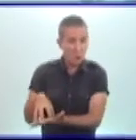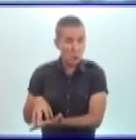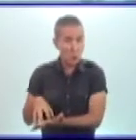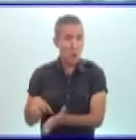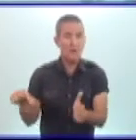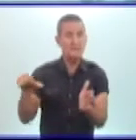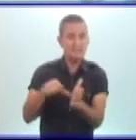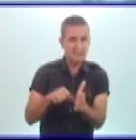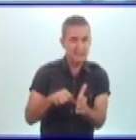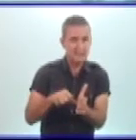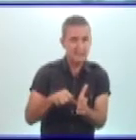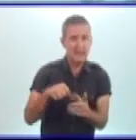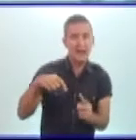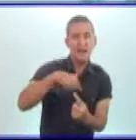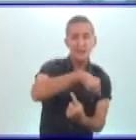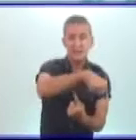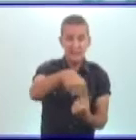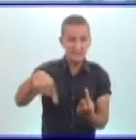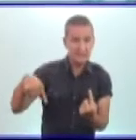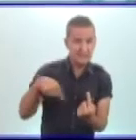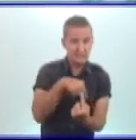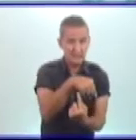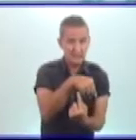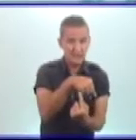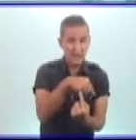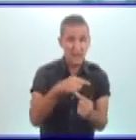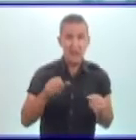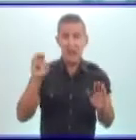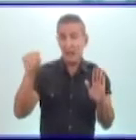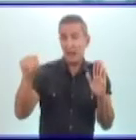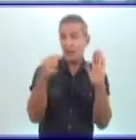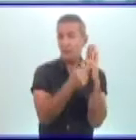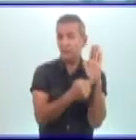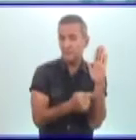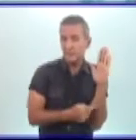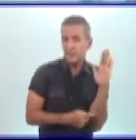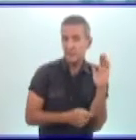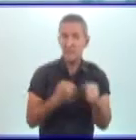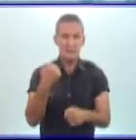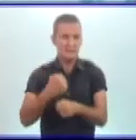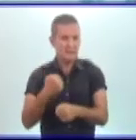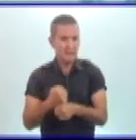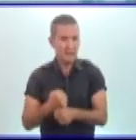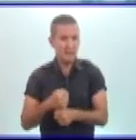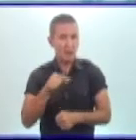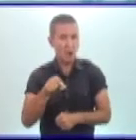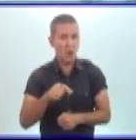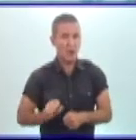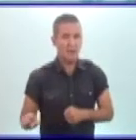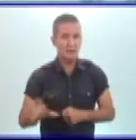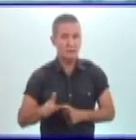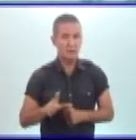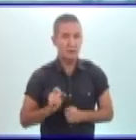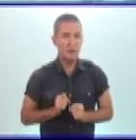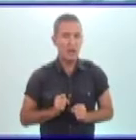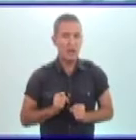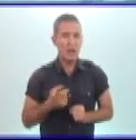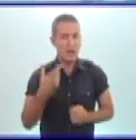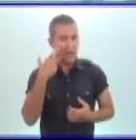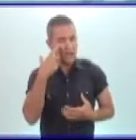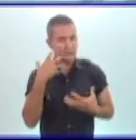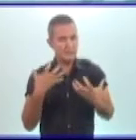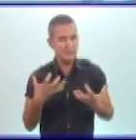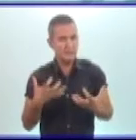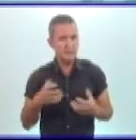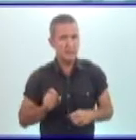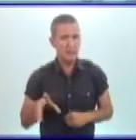que estarán aportando materia prima, mano de obra a esta sociedad, y es una peculiaridad de esta nueva sociedad que se